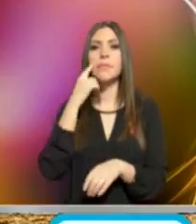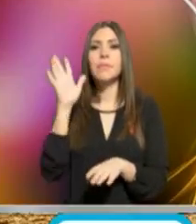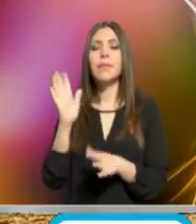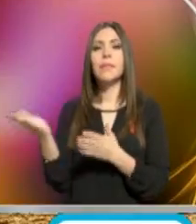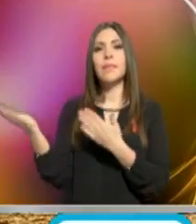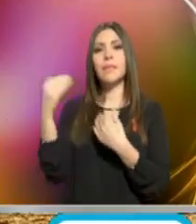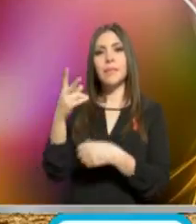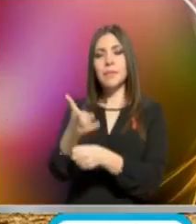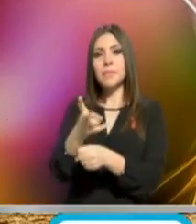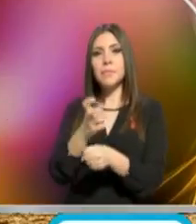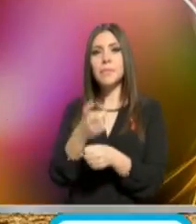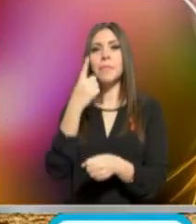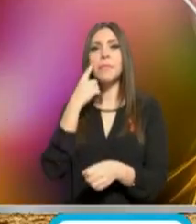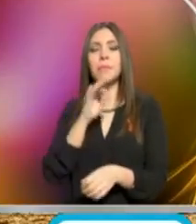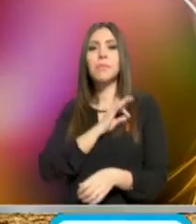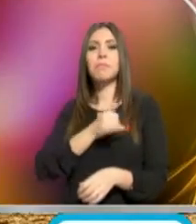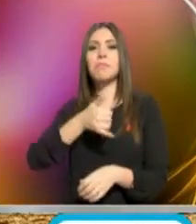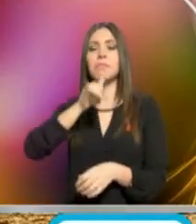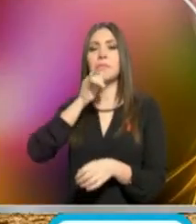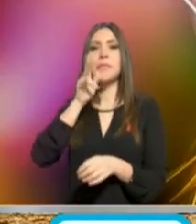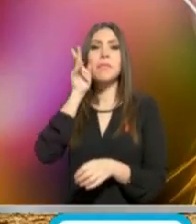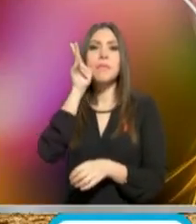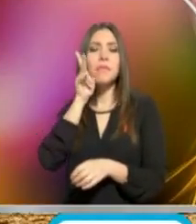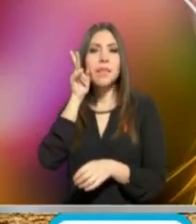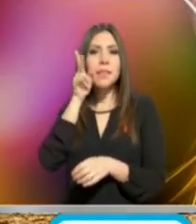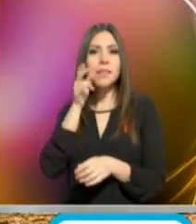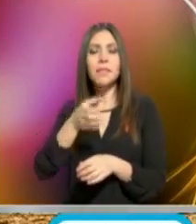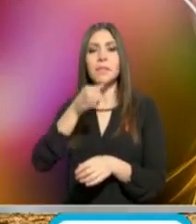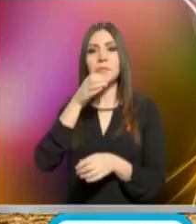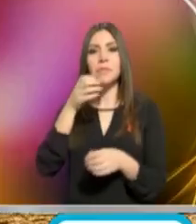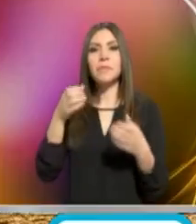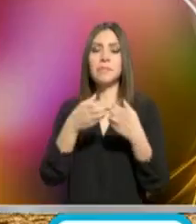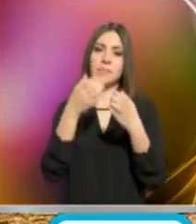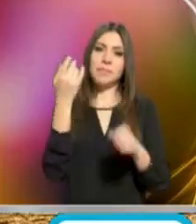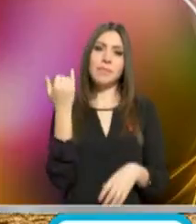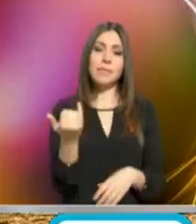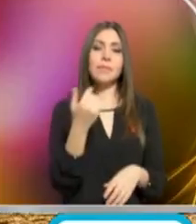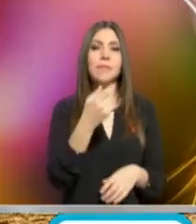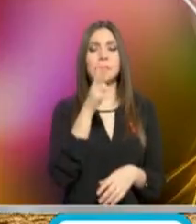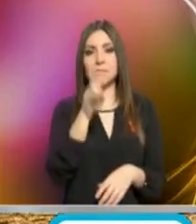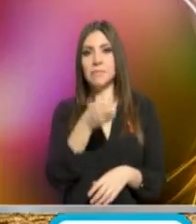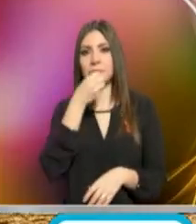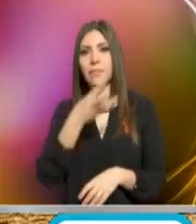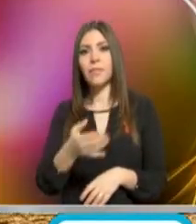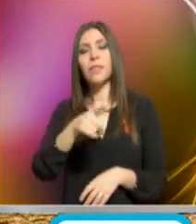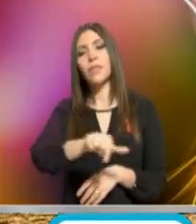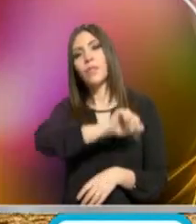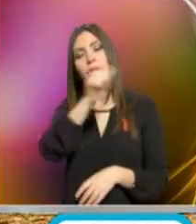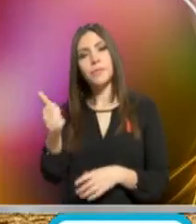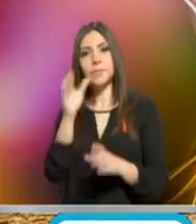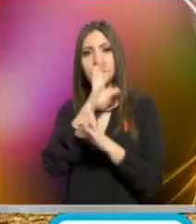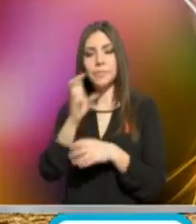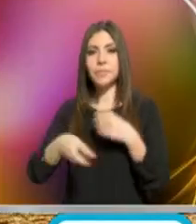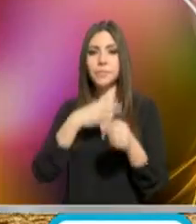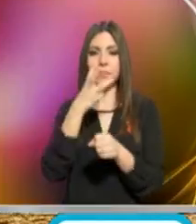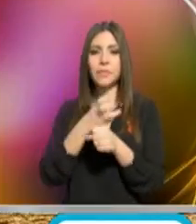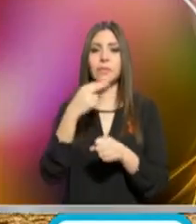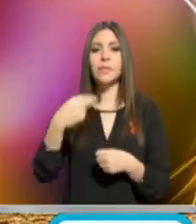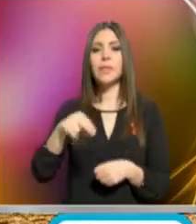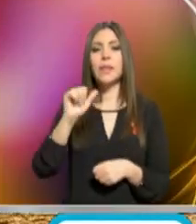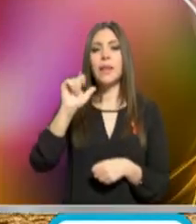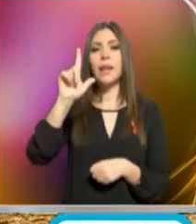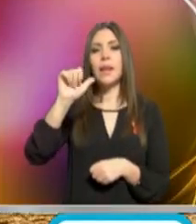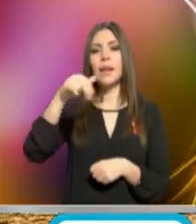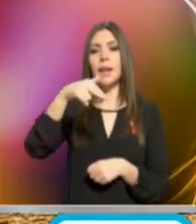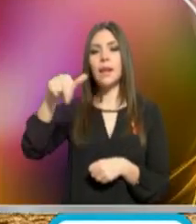acompañar esto con una copa de vino burbujeante sería genial. Nos vamos con otra canción que es un clásico del striptease. Esto es Alana Miles con